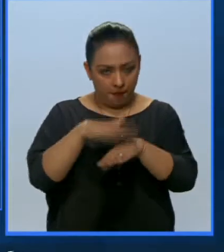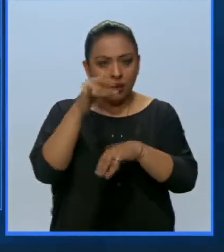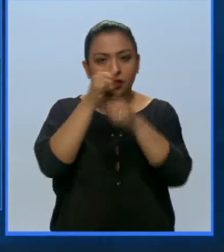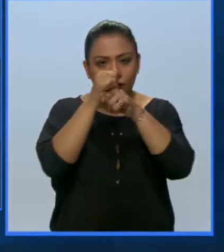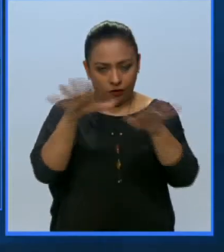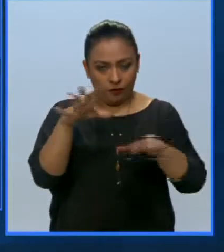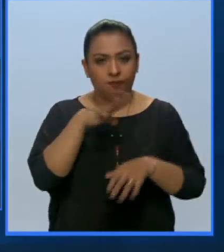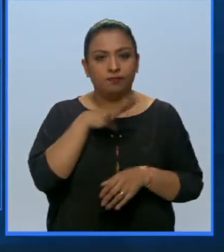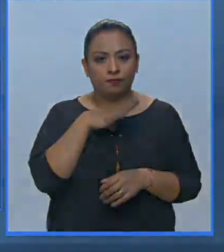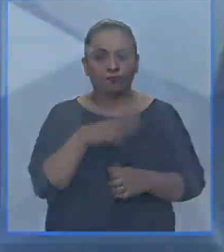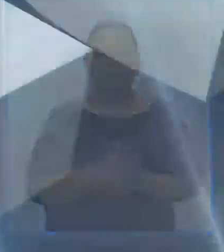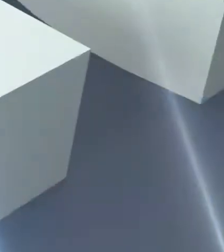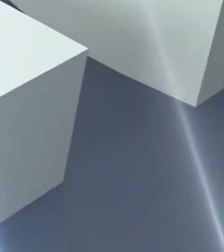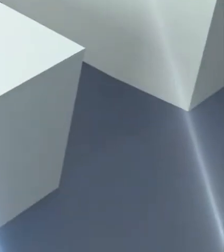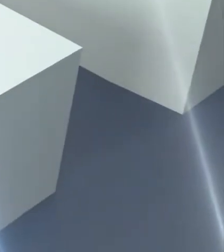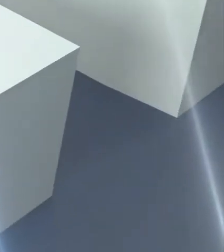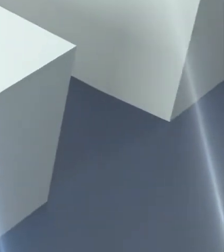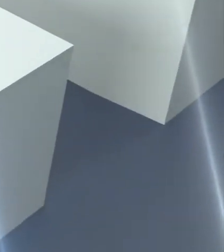información.